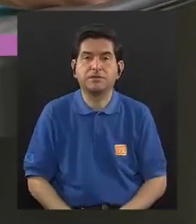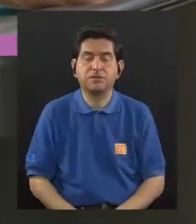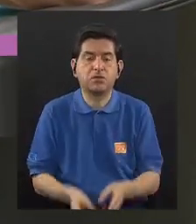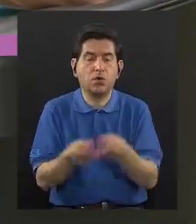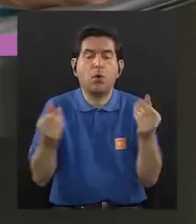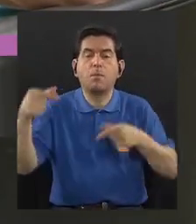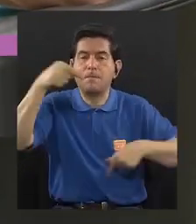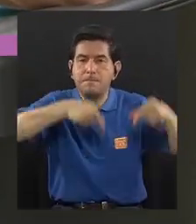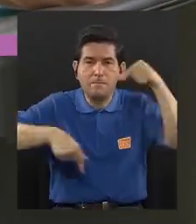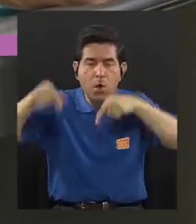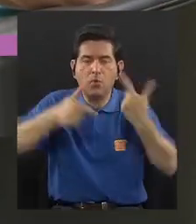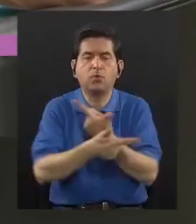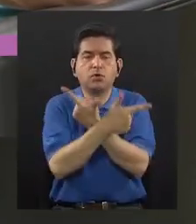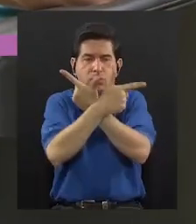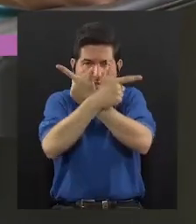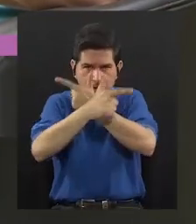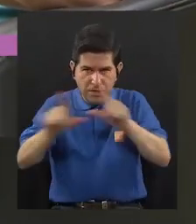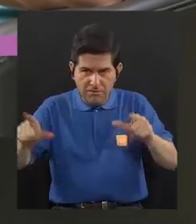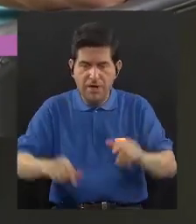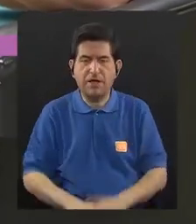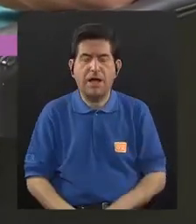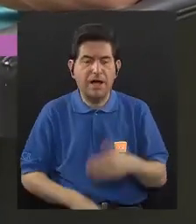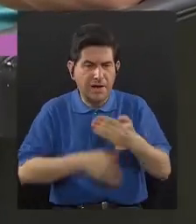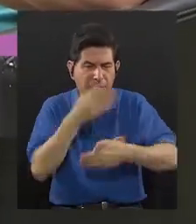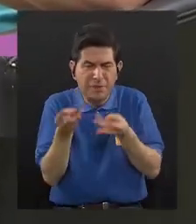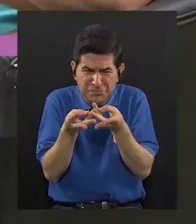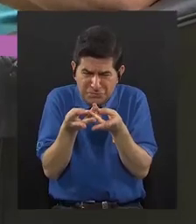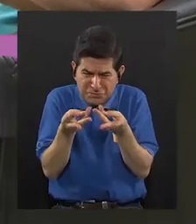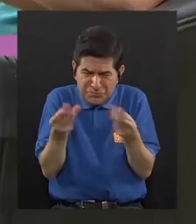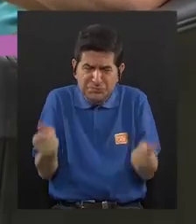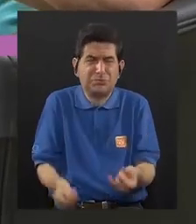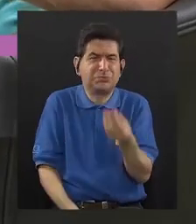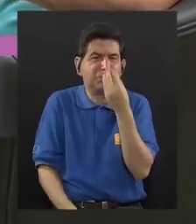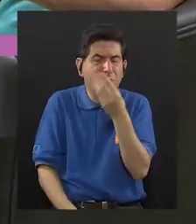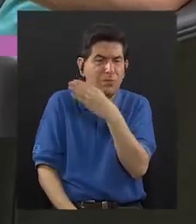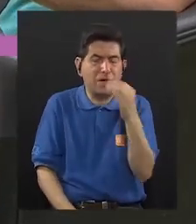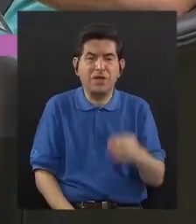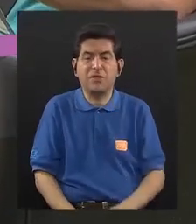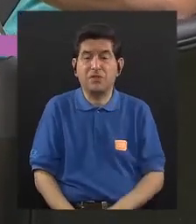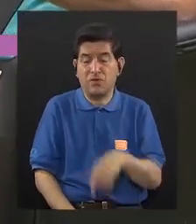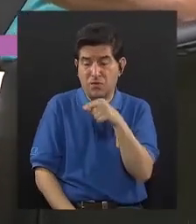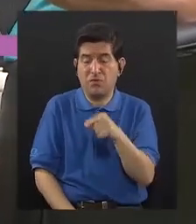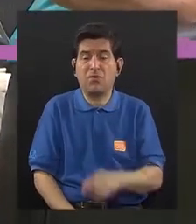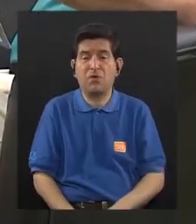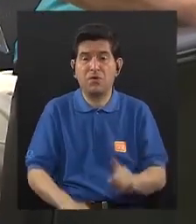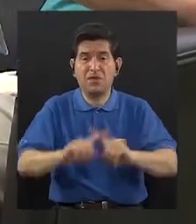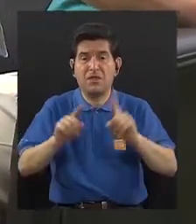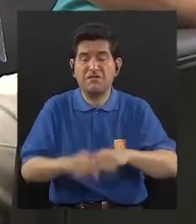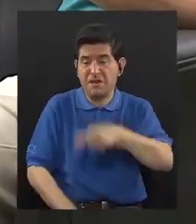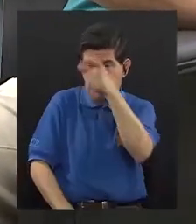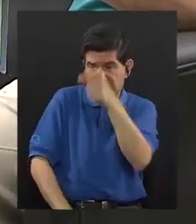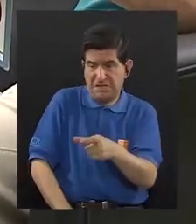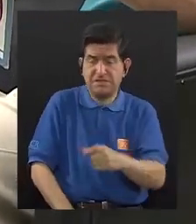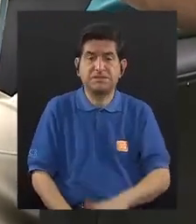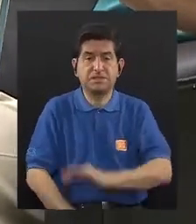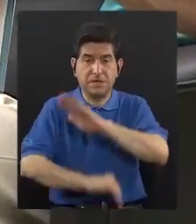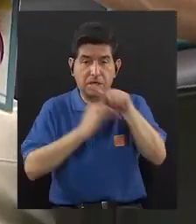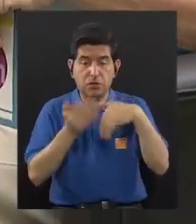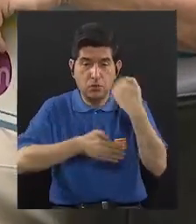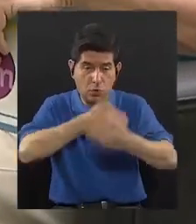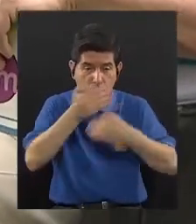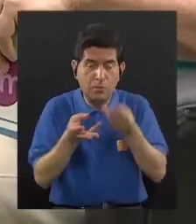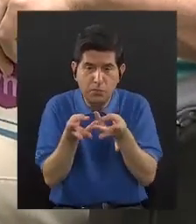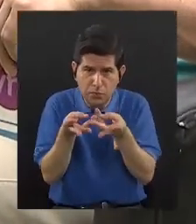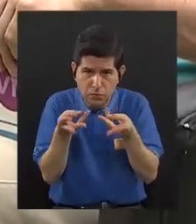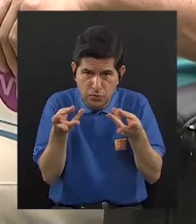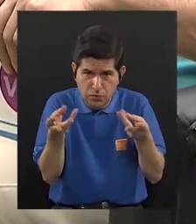productos químicos que se liberan digamos de la descomposición de los alimentos o de los seres vivos o buenos todos